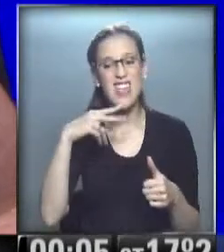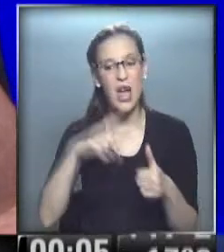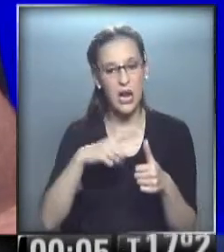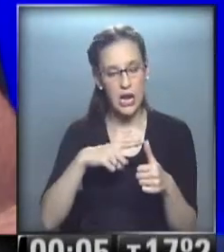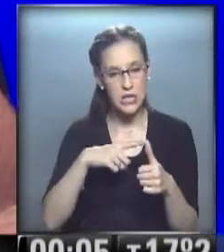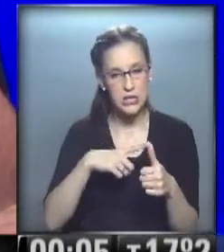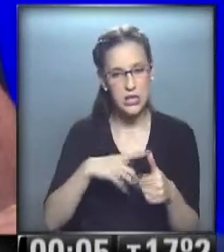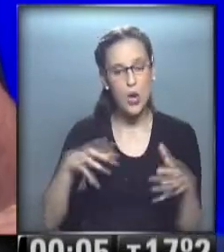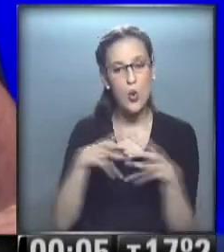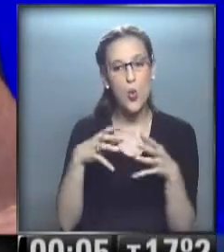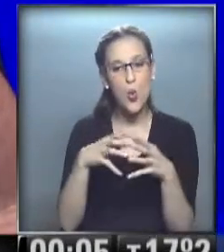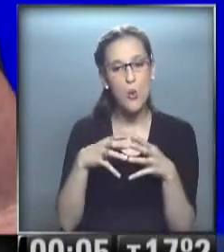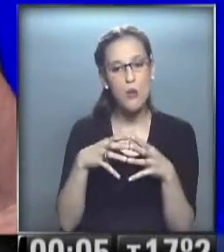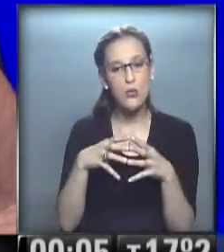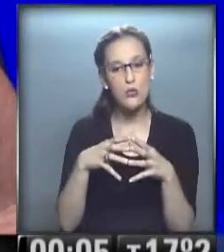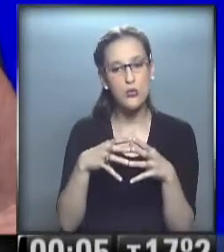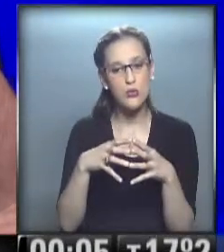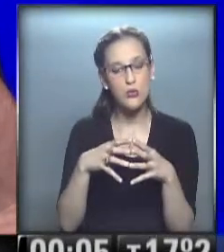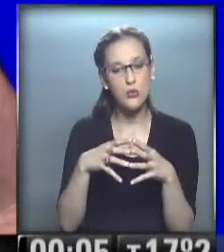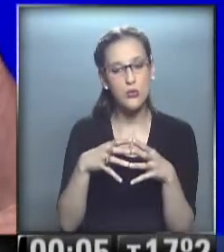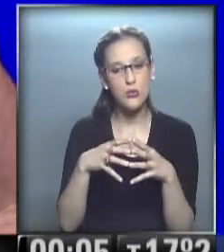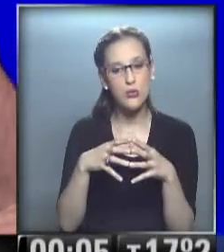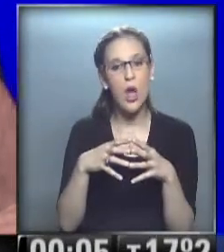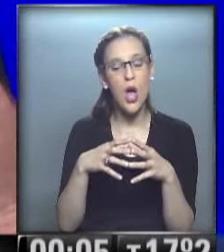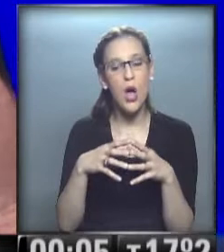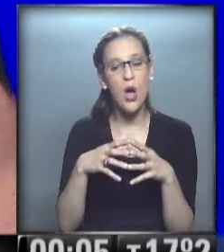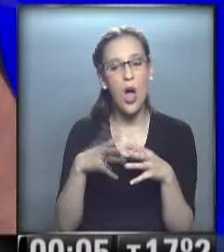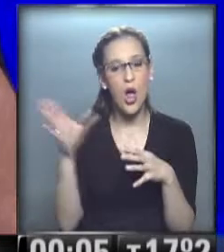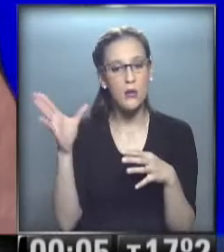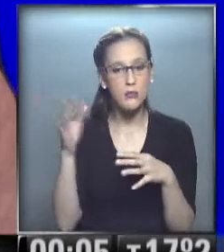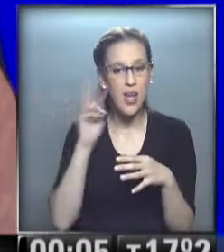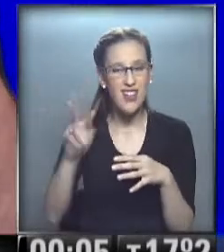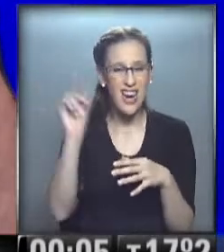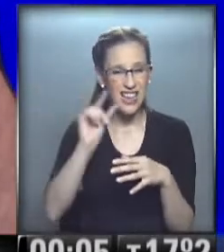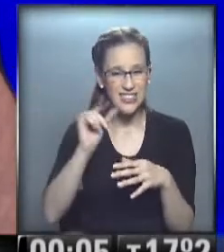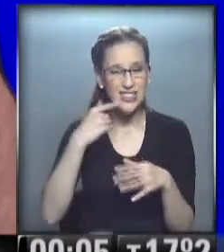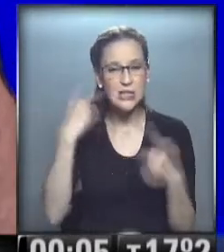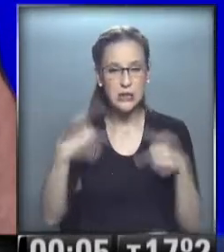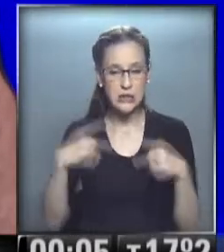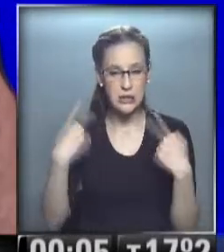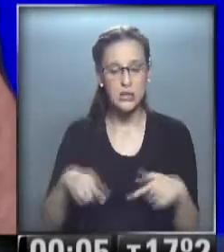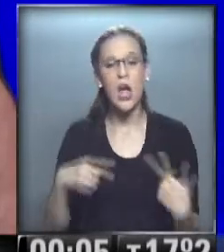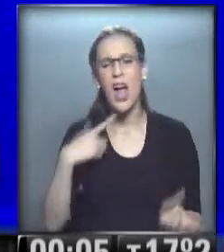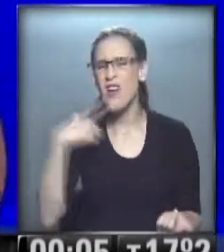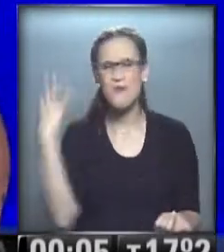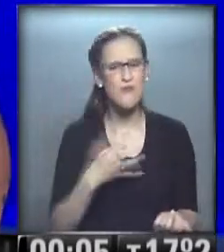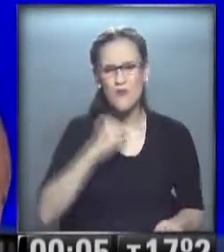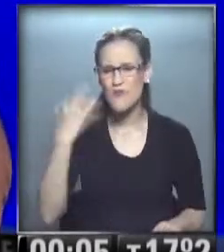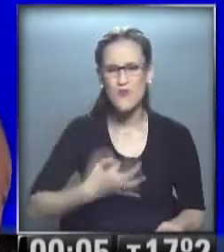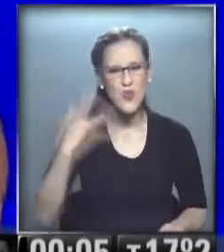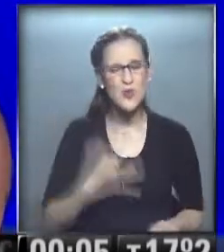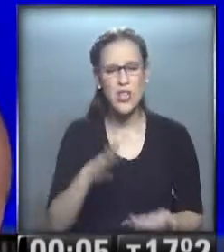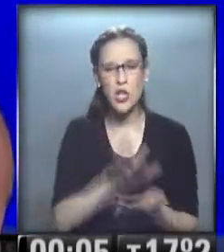lado, van a estar tocando bandas de... A ver, un poquito, ¿se puede ver un poquito? Sí, ahora lo podemos ver a Los Espíritus. Para mí esto es el verdadero hit del